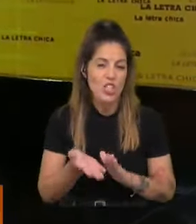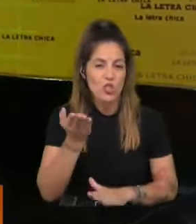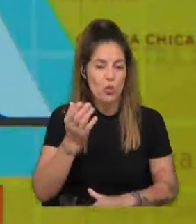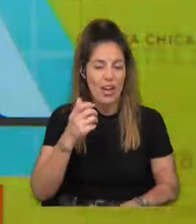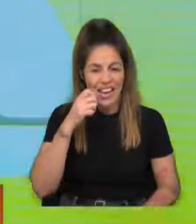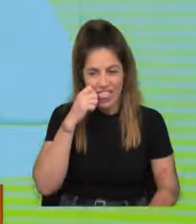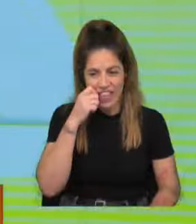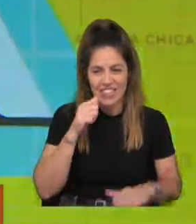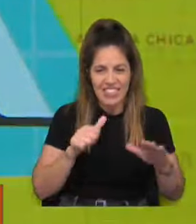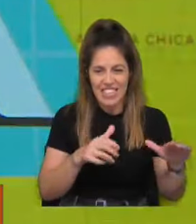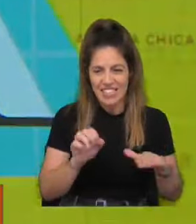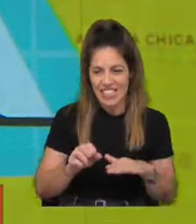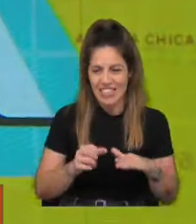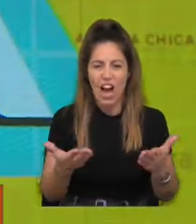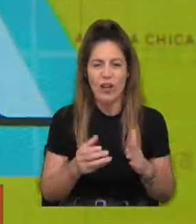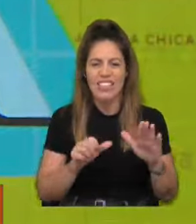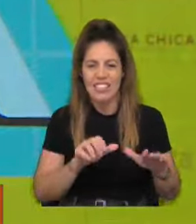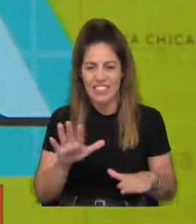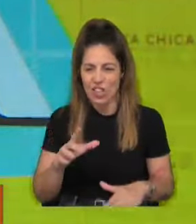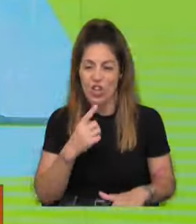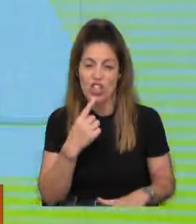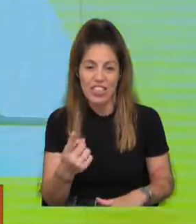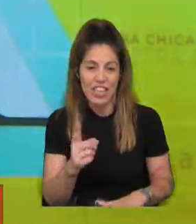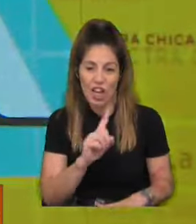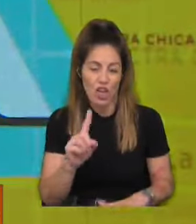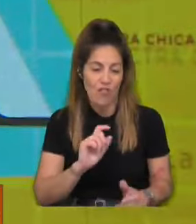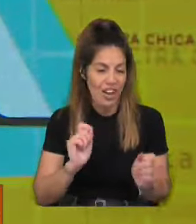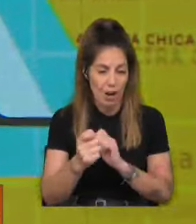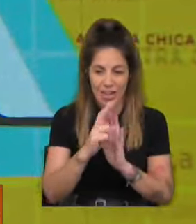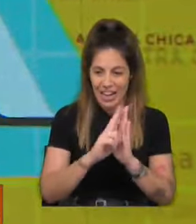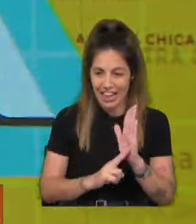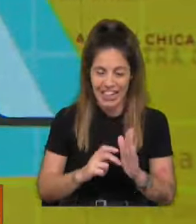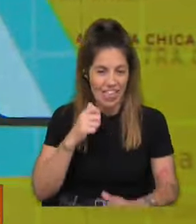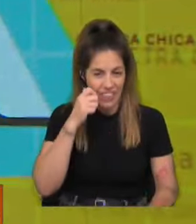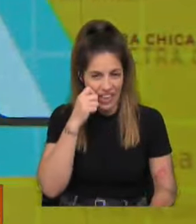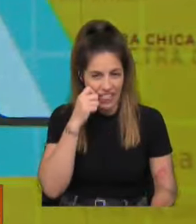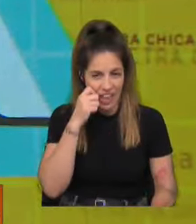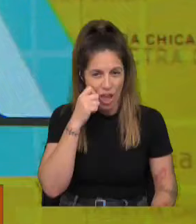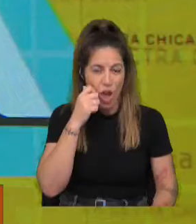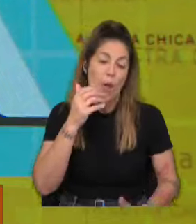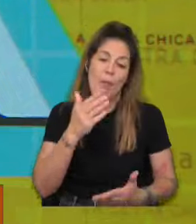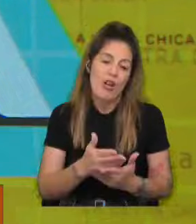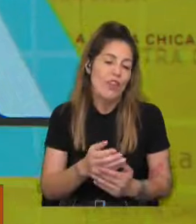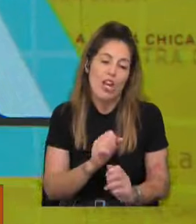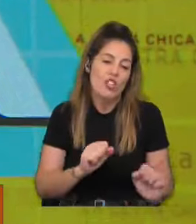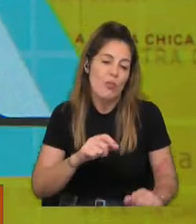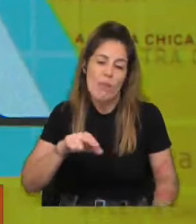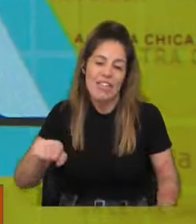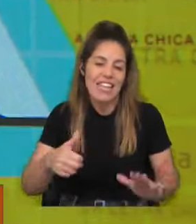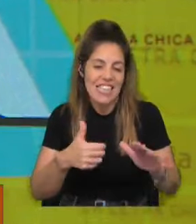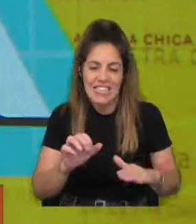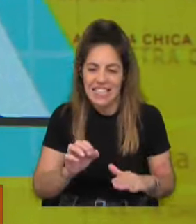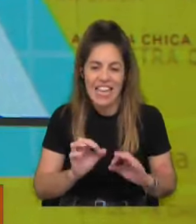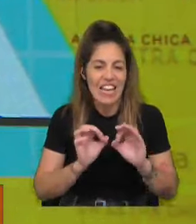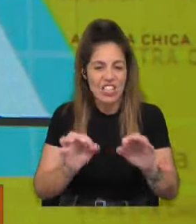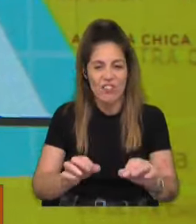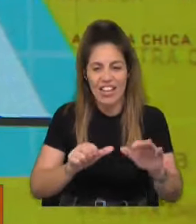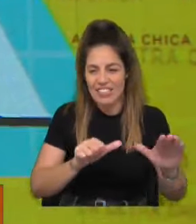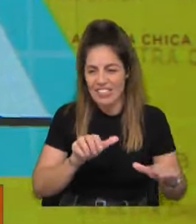65 años dice yo dije que no iba a cambiar las reglas de la edad pero al final no se puede mantener 60 hay que llevarlo a